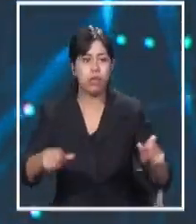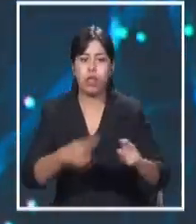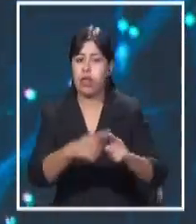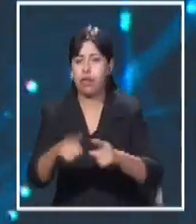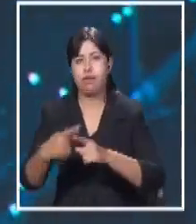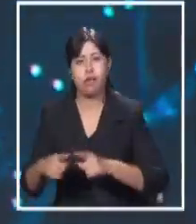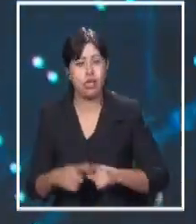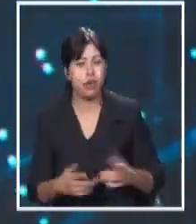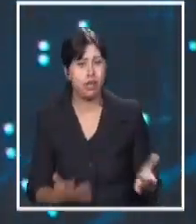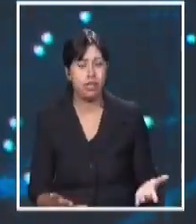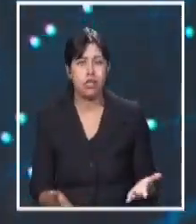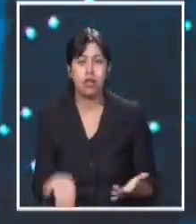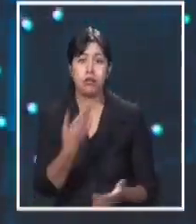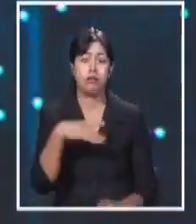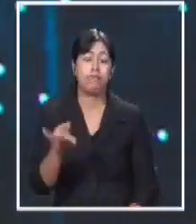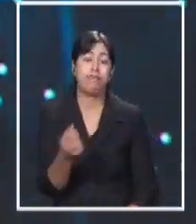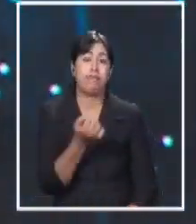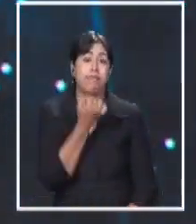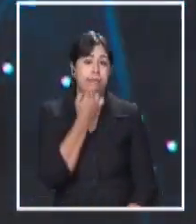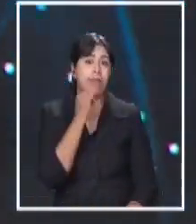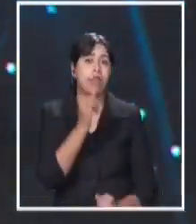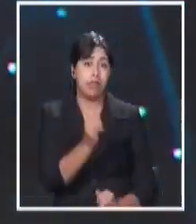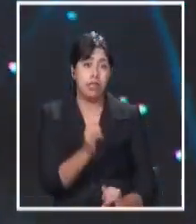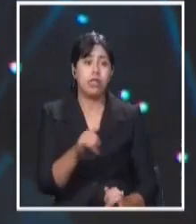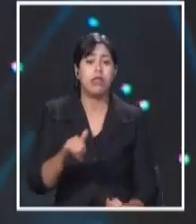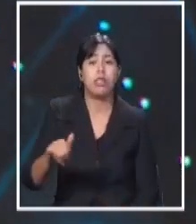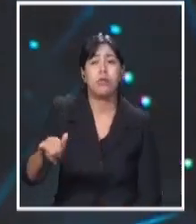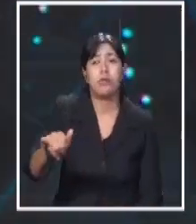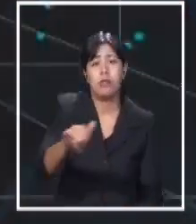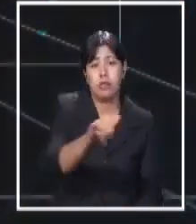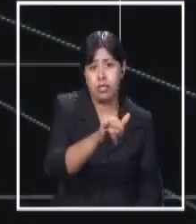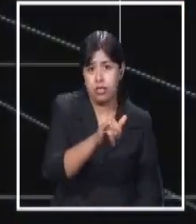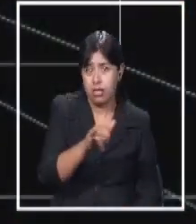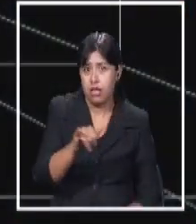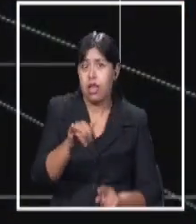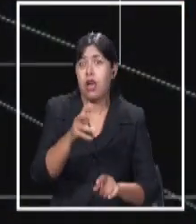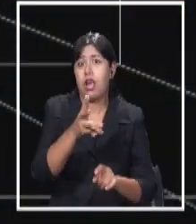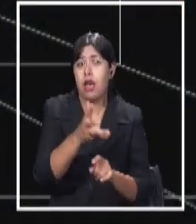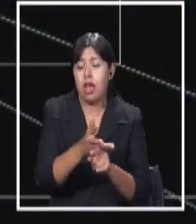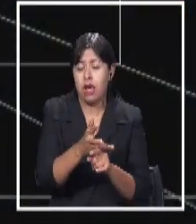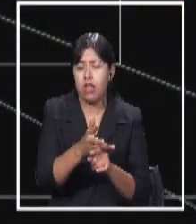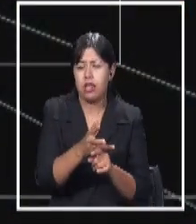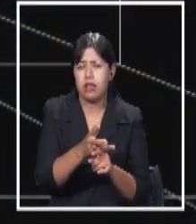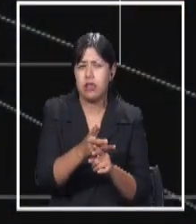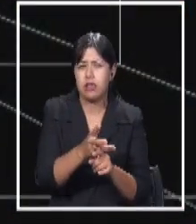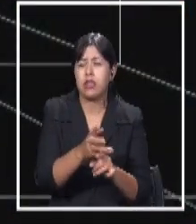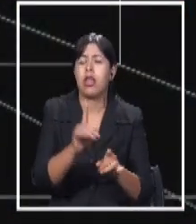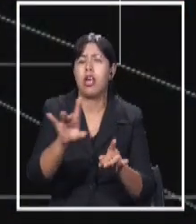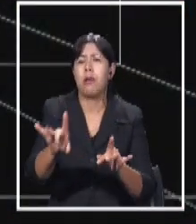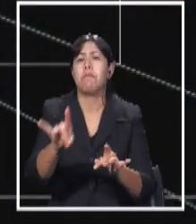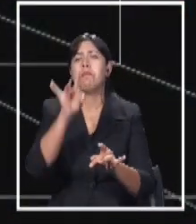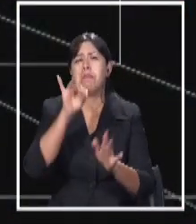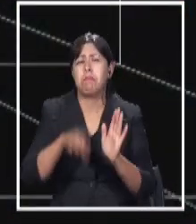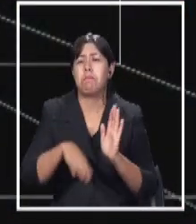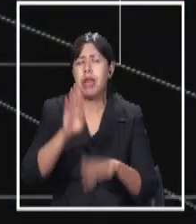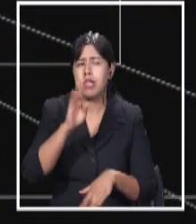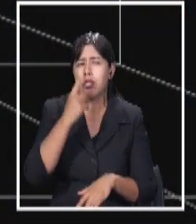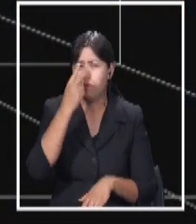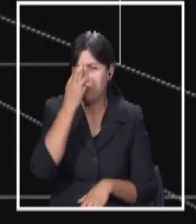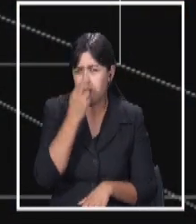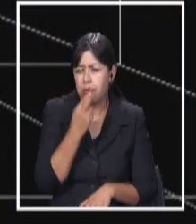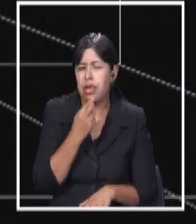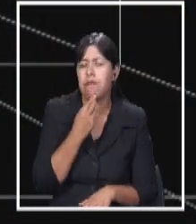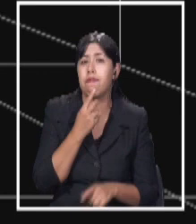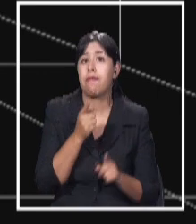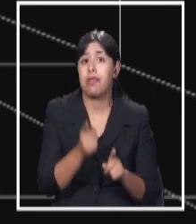dado cuenta que, bueno, sí hay mucha heterogeneidad, pero hay ciertos perfiles que son muy frecuentes en Chile. Y cuando uno modela